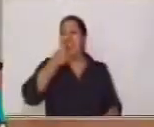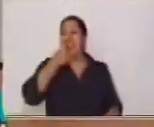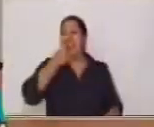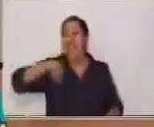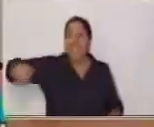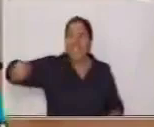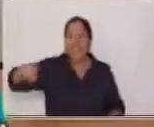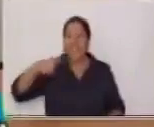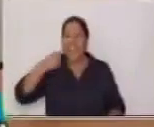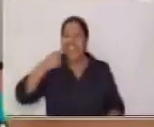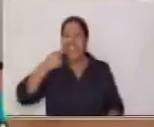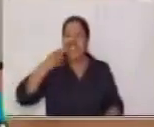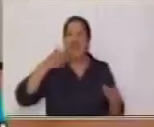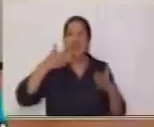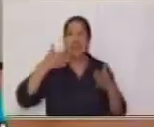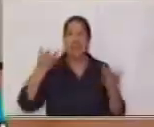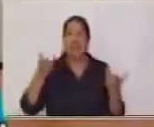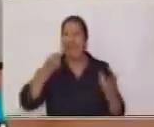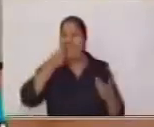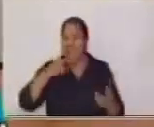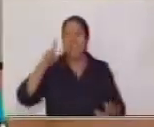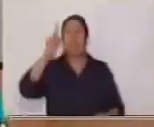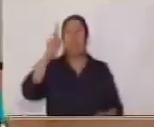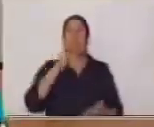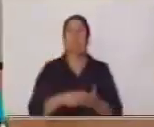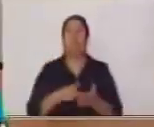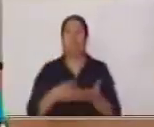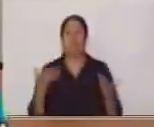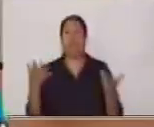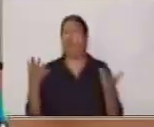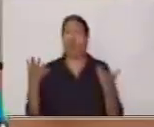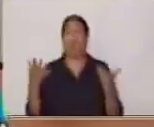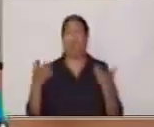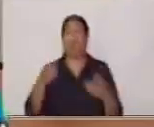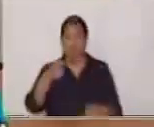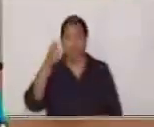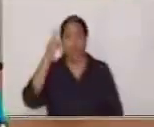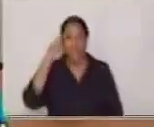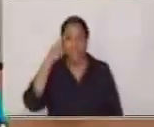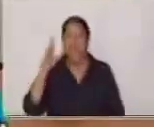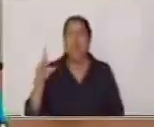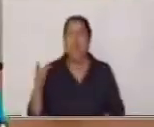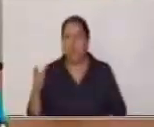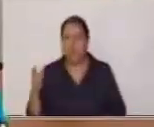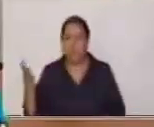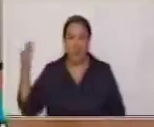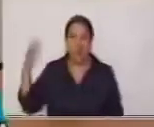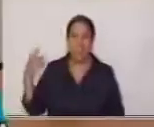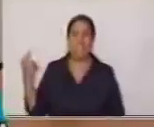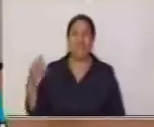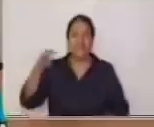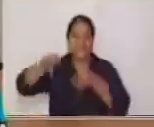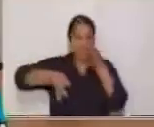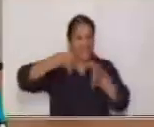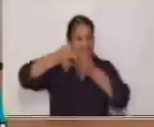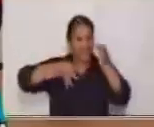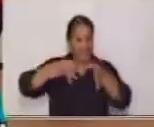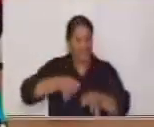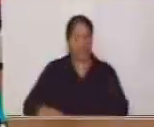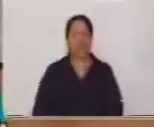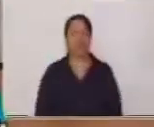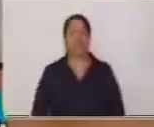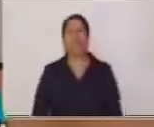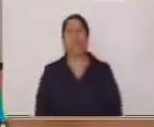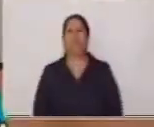todavía cómo fue? Entonces vas a narrar en unos 3 minutos esa experiencia a otra persona.